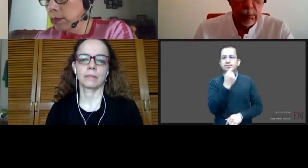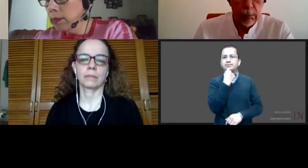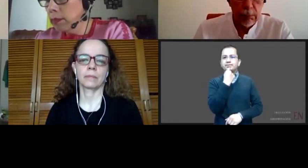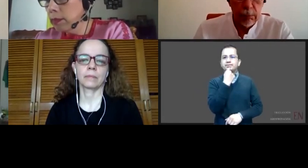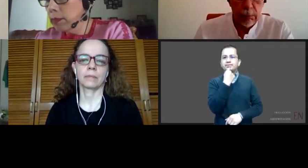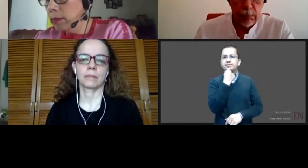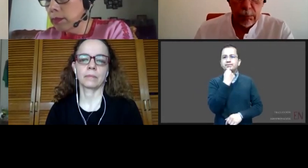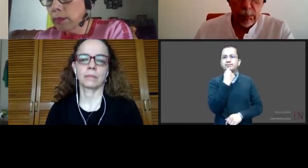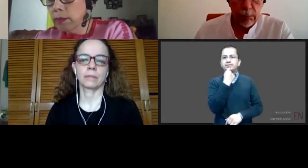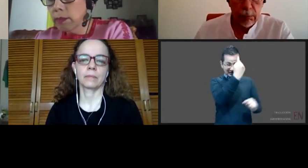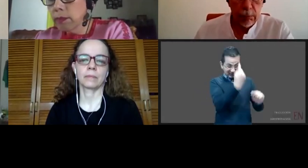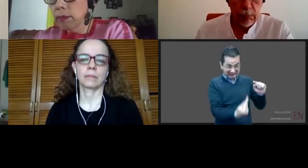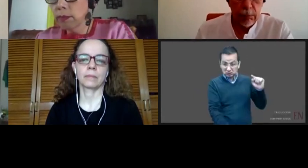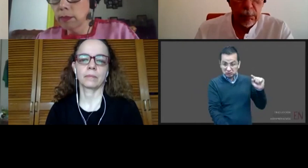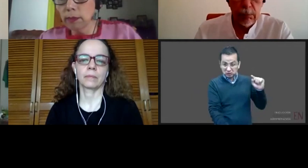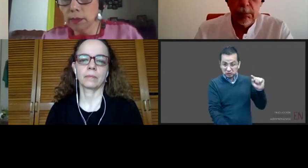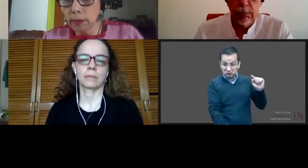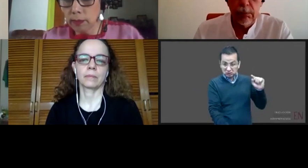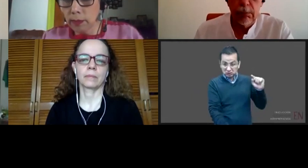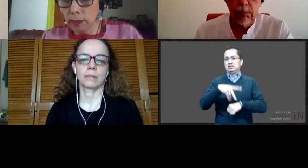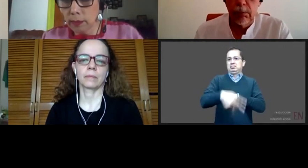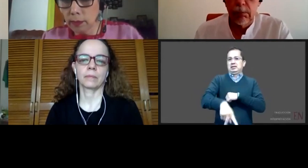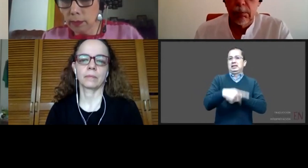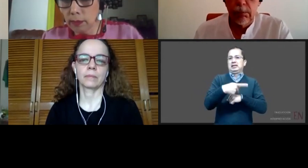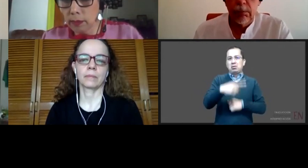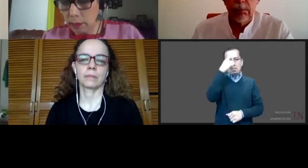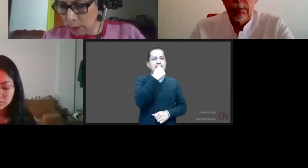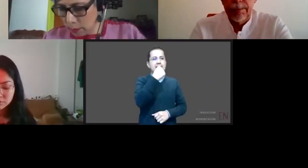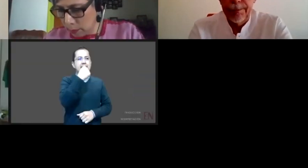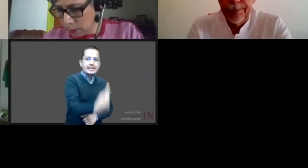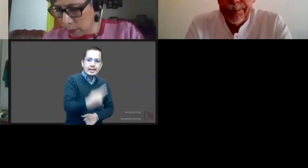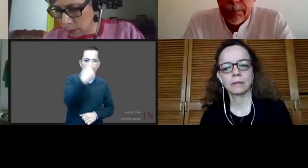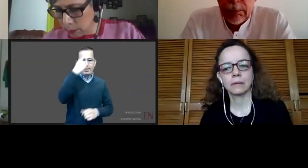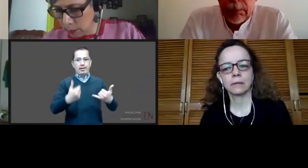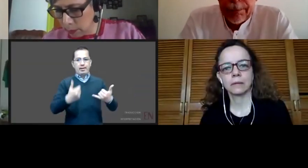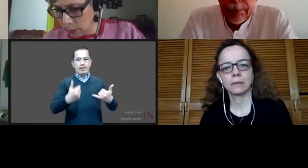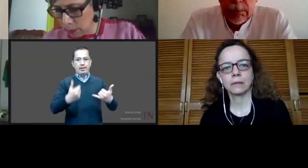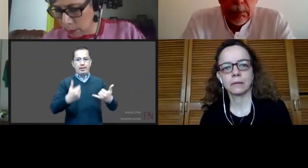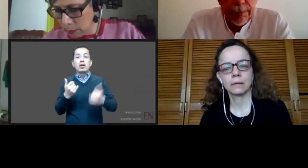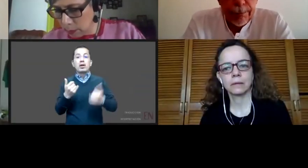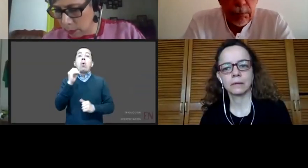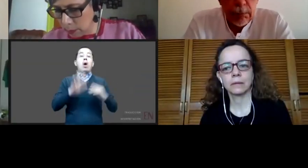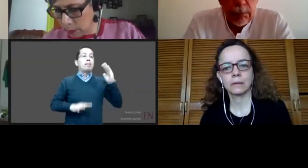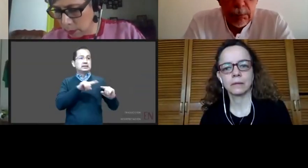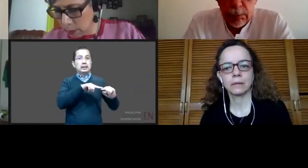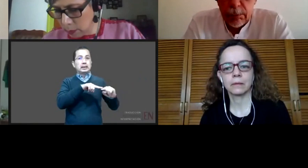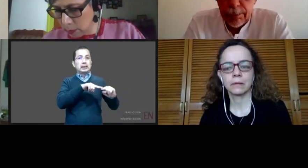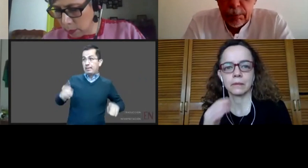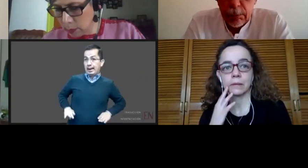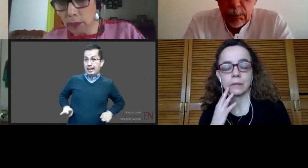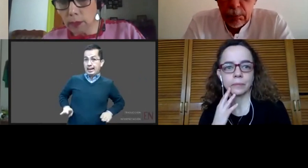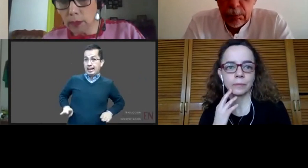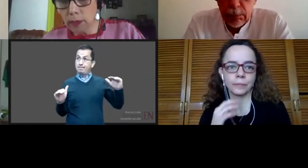edad de la niña o la adolescente, o cuando mayor es el diferencial de edad con la pareja y o